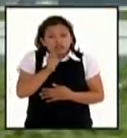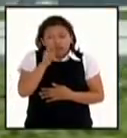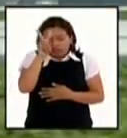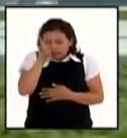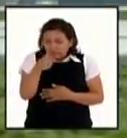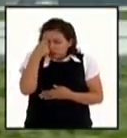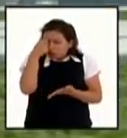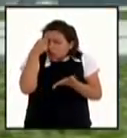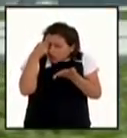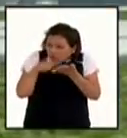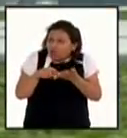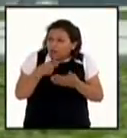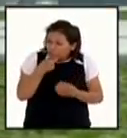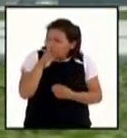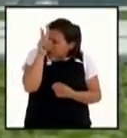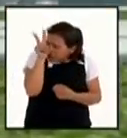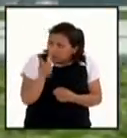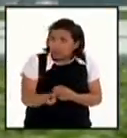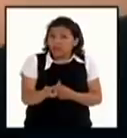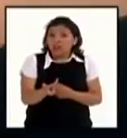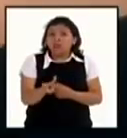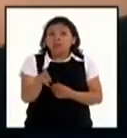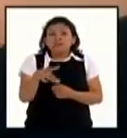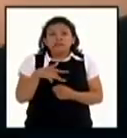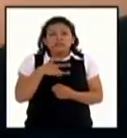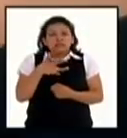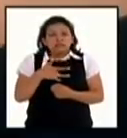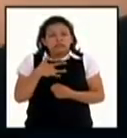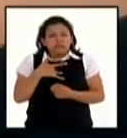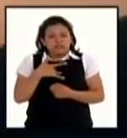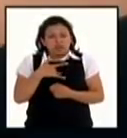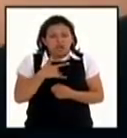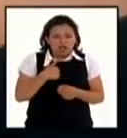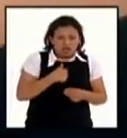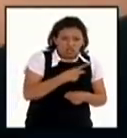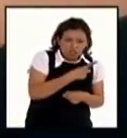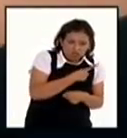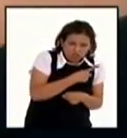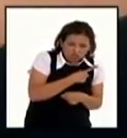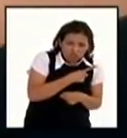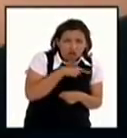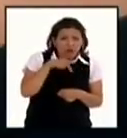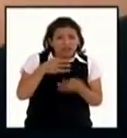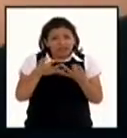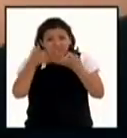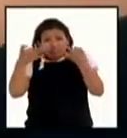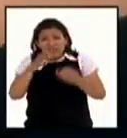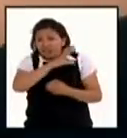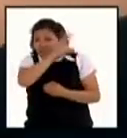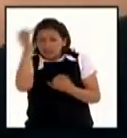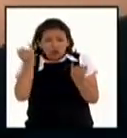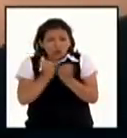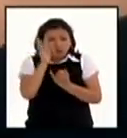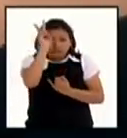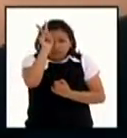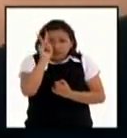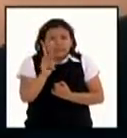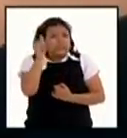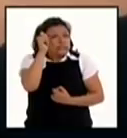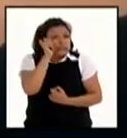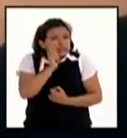que digo creer. Así en tu omnipresencia como en mi soledad, así en la tierra como en el cielo,